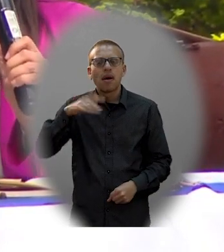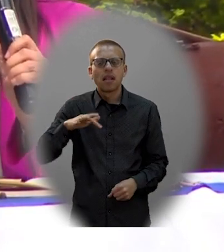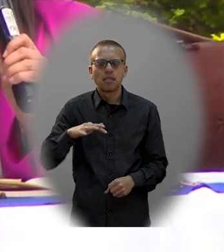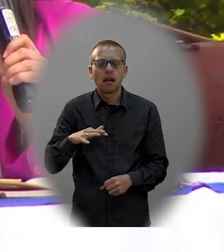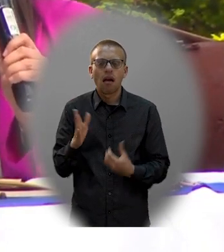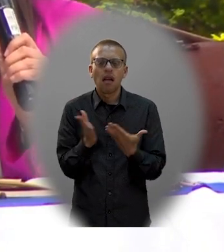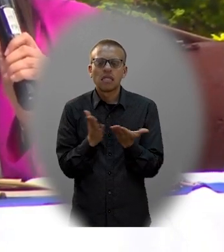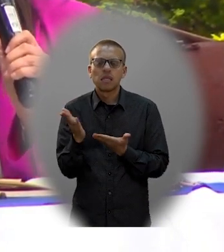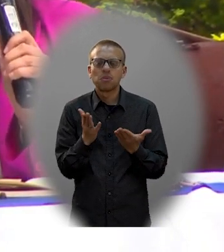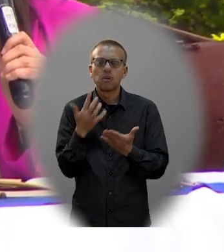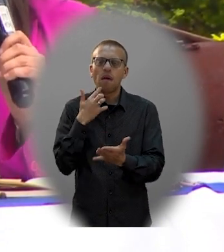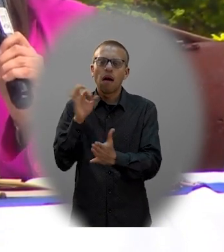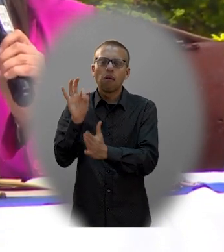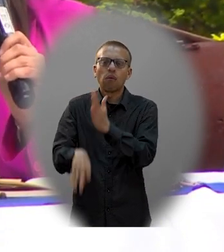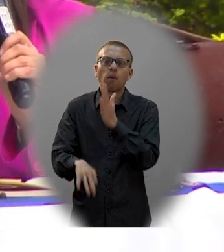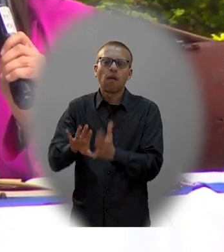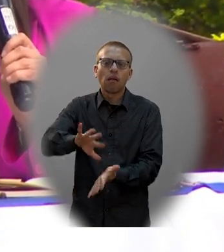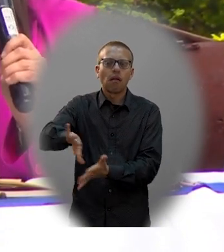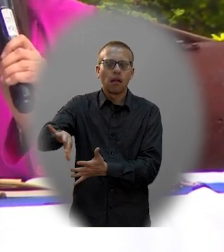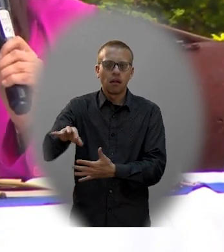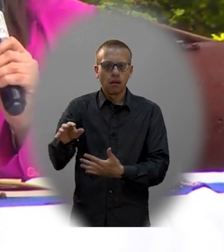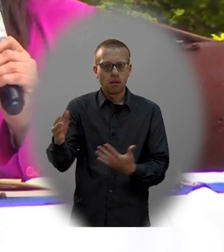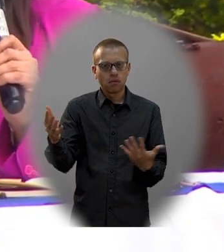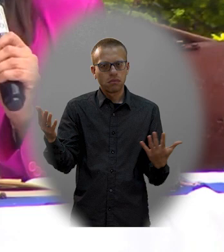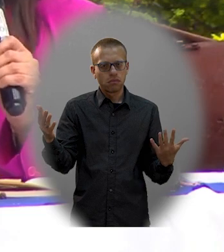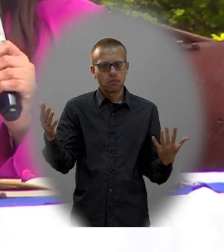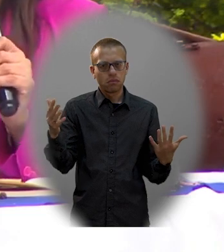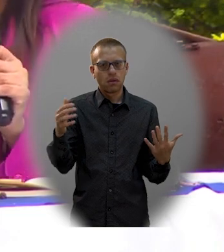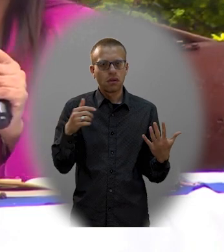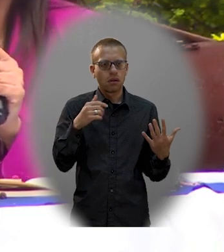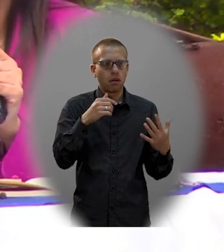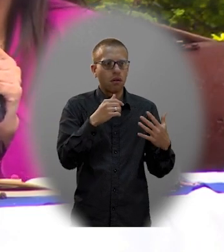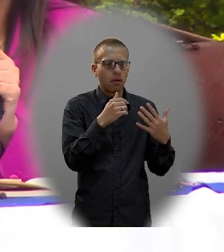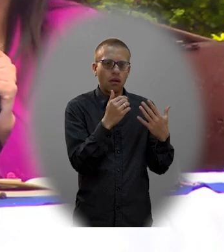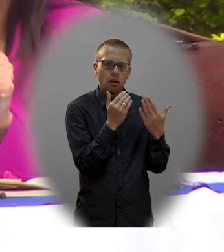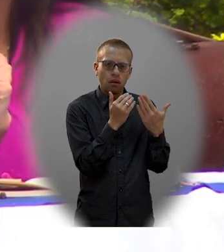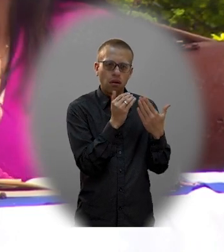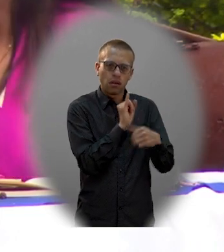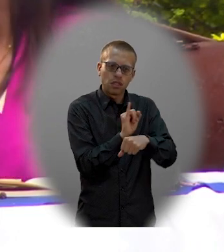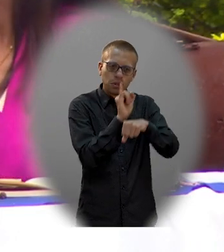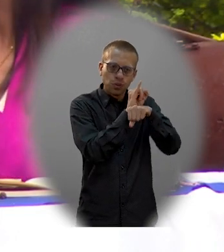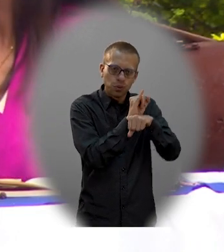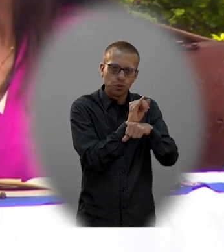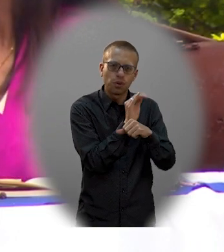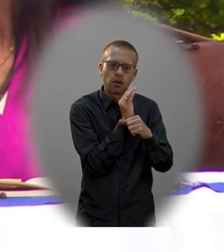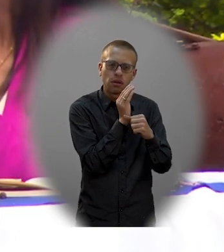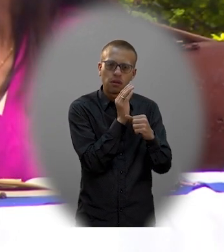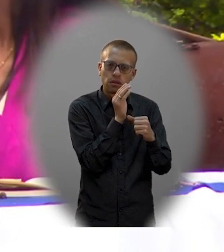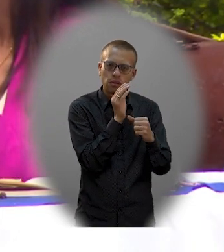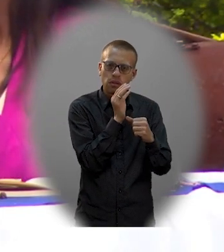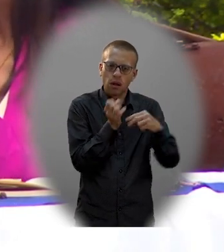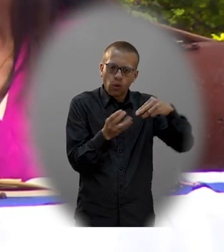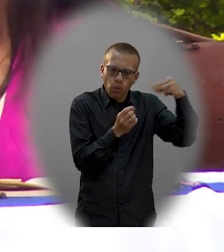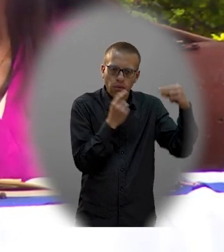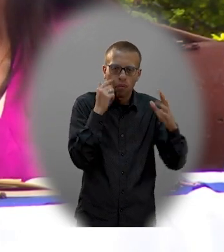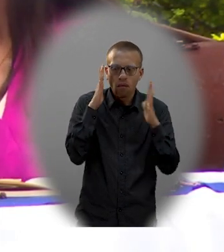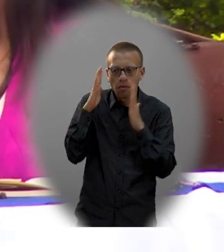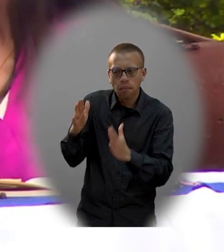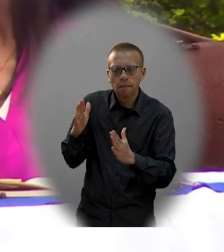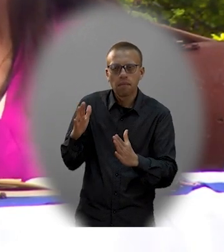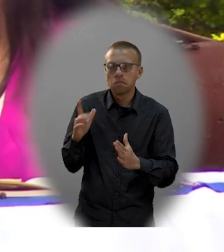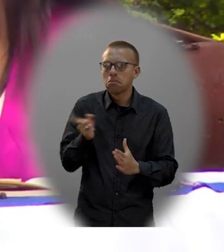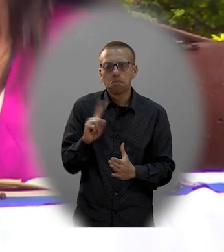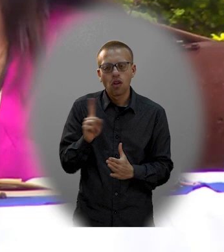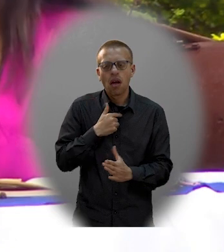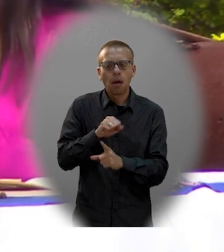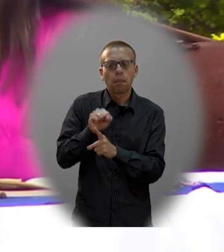cuales generalmente las universidades y los centros educativos no, ni siquiera se piensa en el problema como parte de la comunidad. Y ahí las colectivas